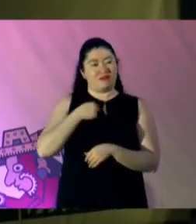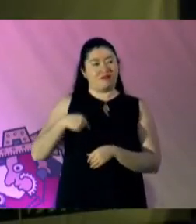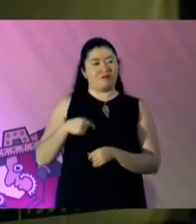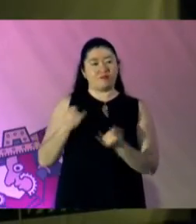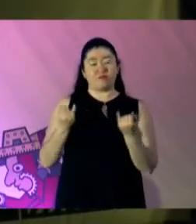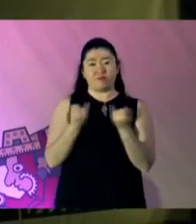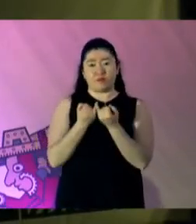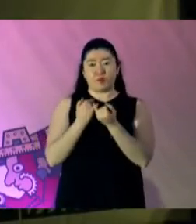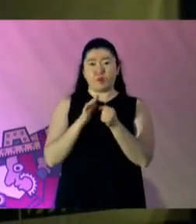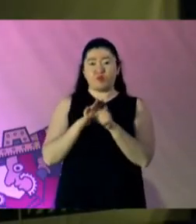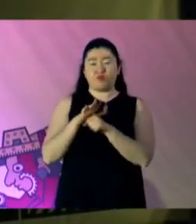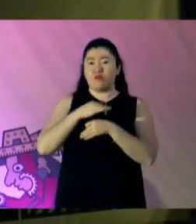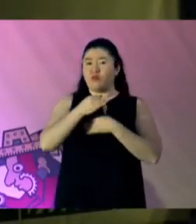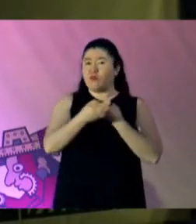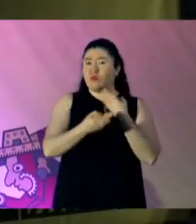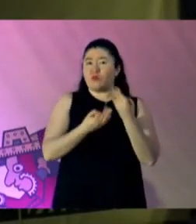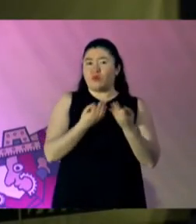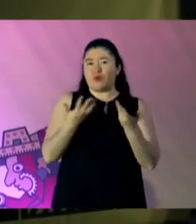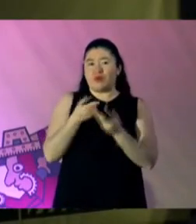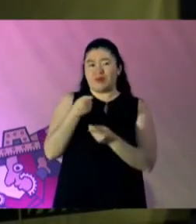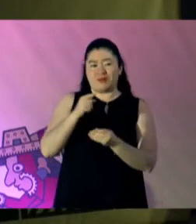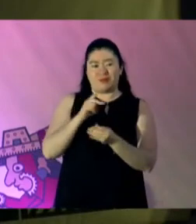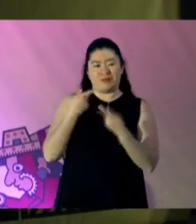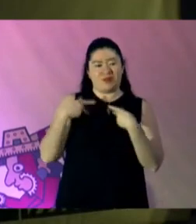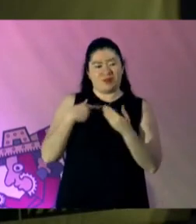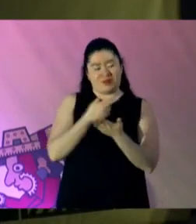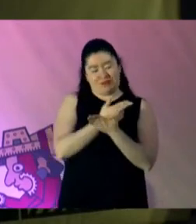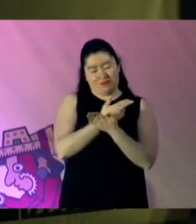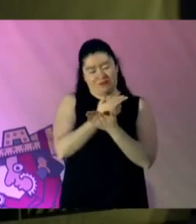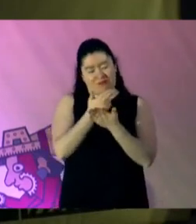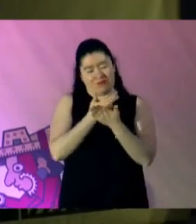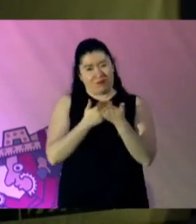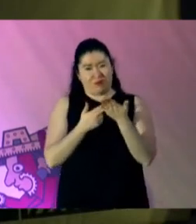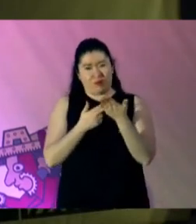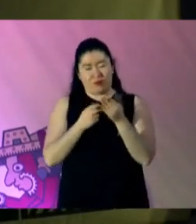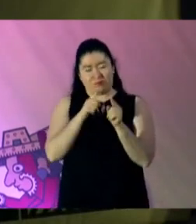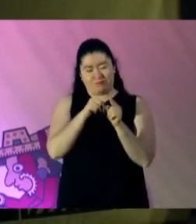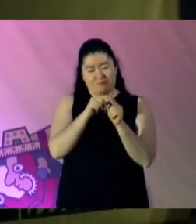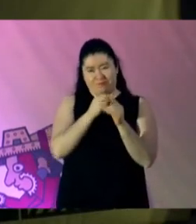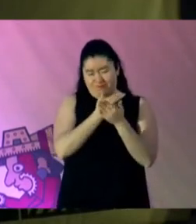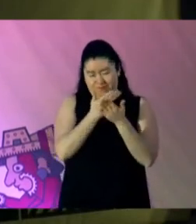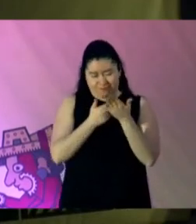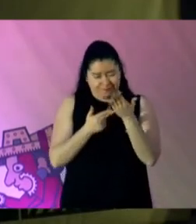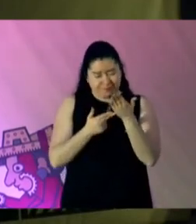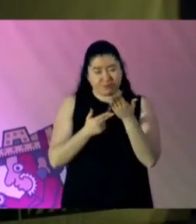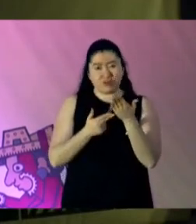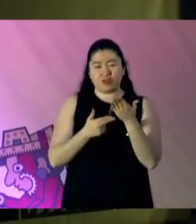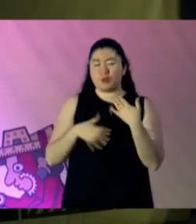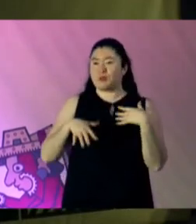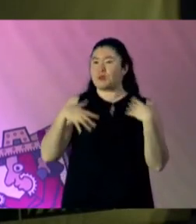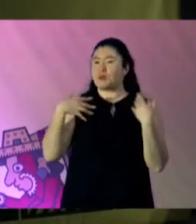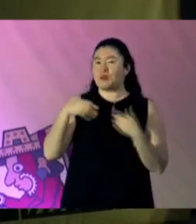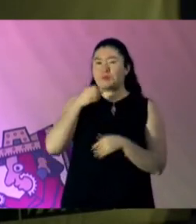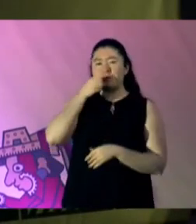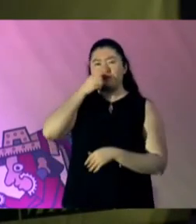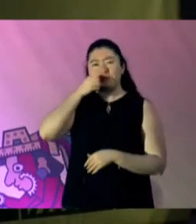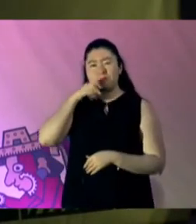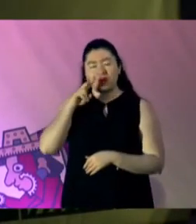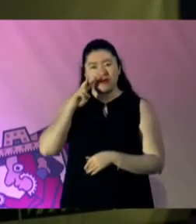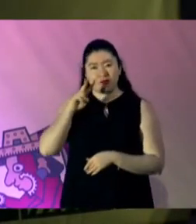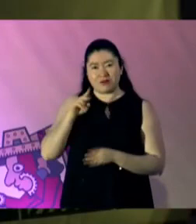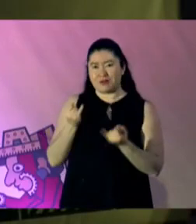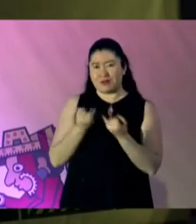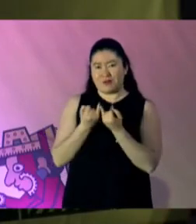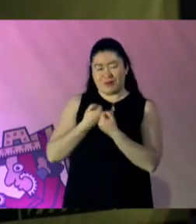esta alquimia que usan los dibujantes los caricaturistas y era fascinante ver exactamente en el